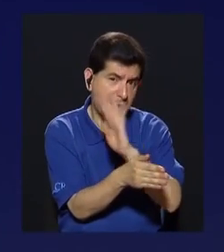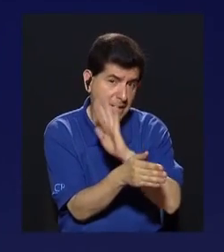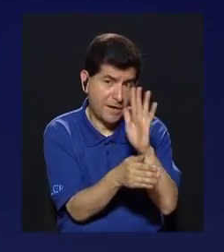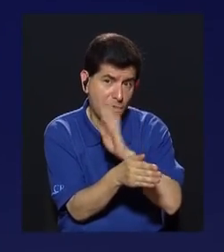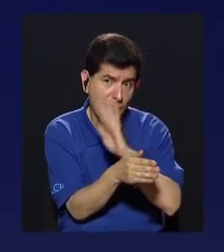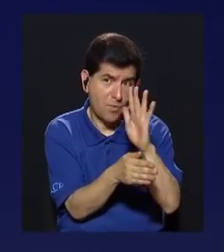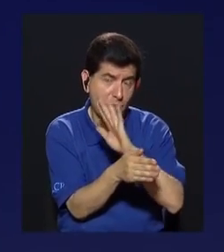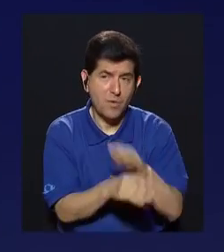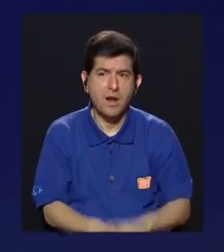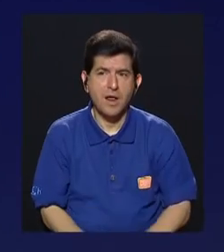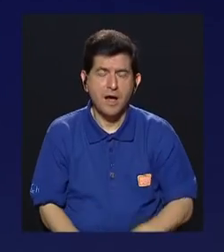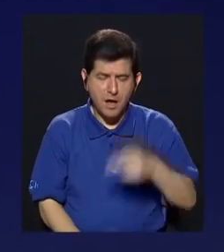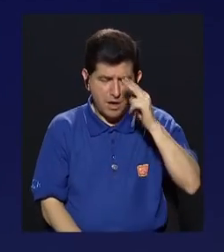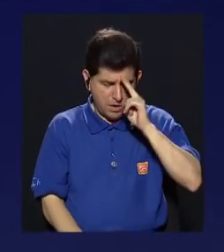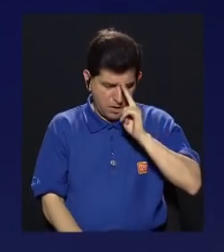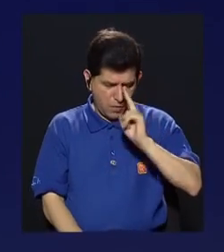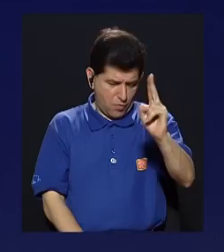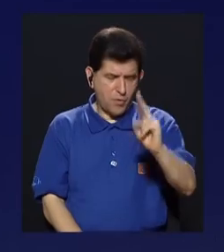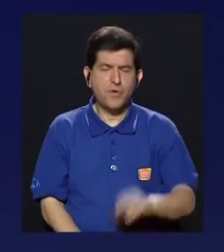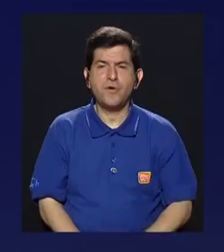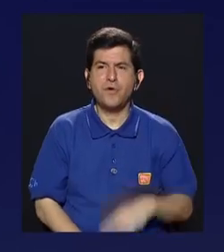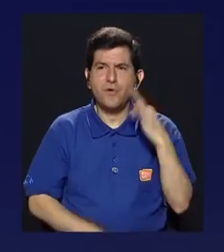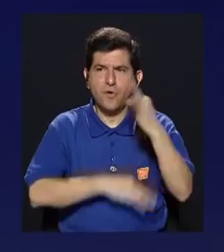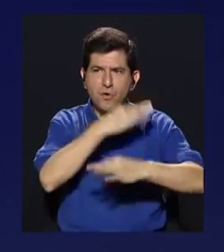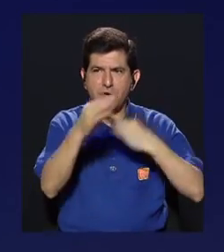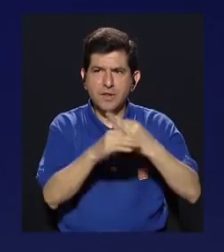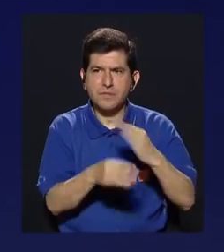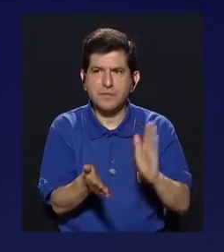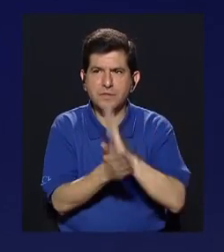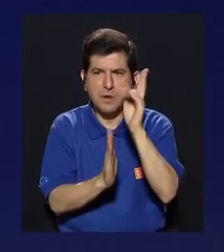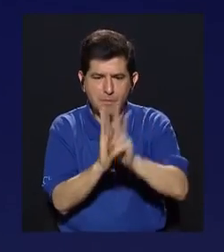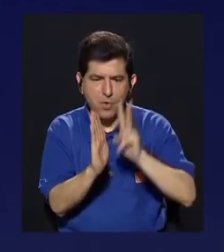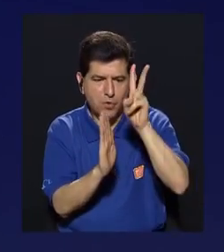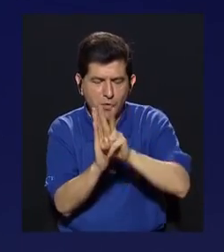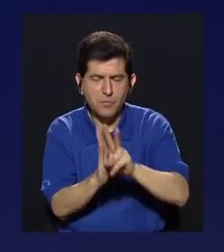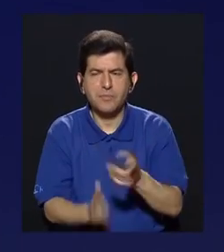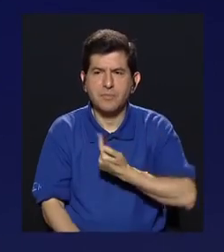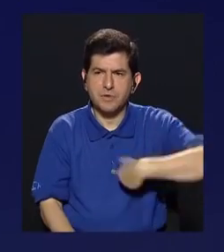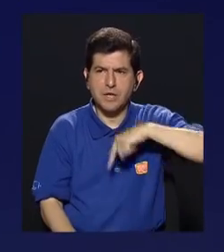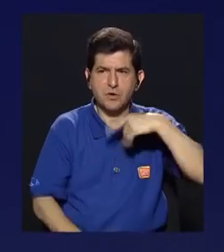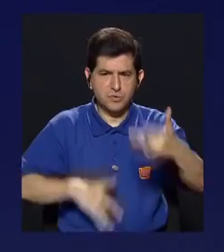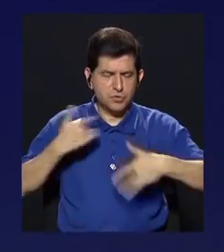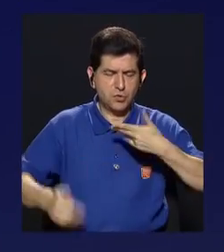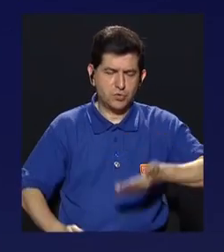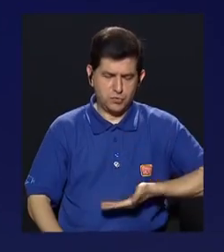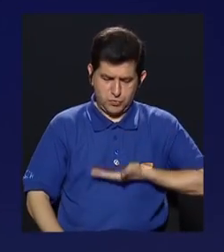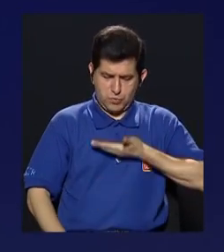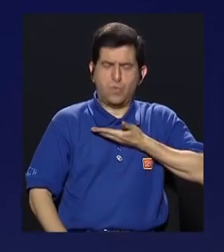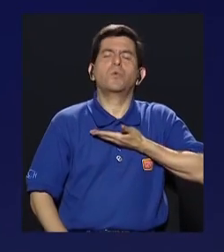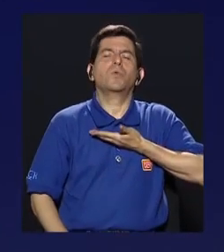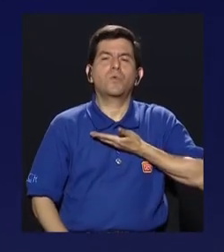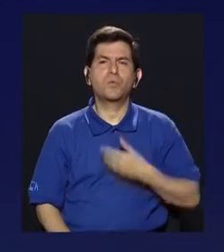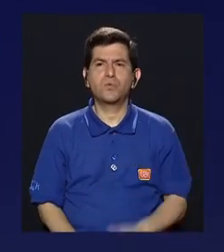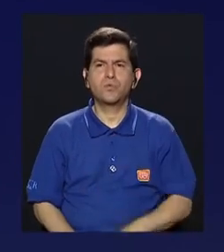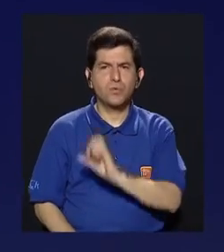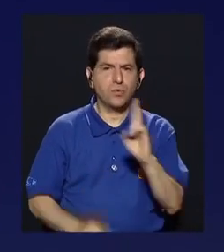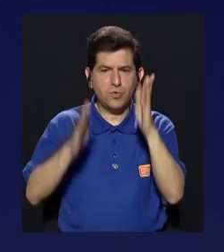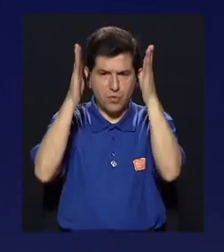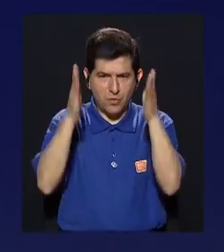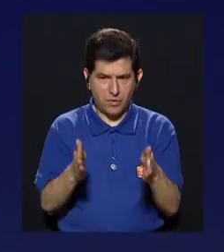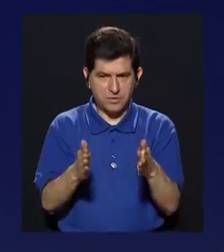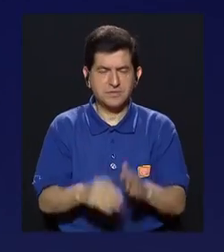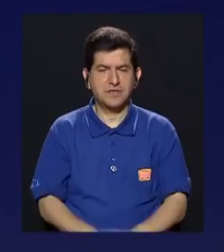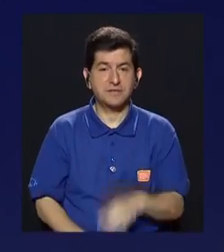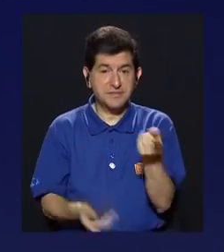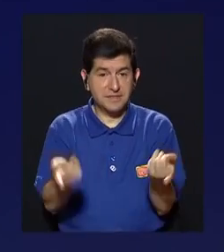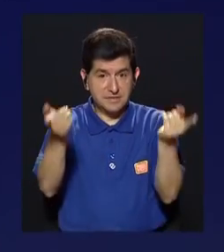película honra el género documental y que nos debemos de sentir orgullosos de que un costarricense